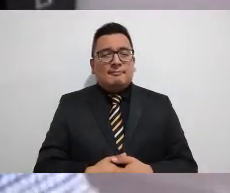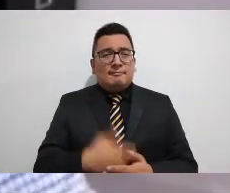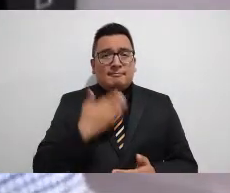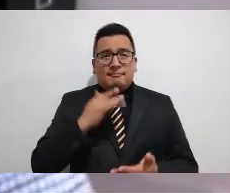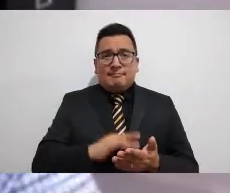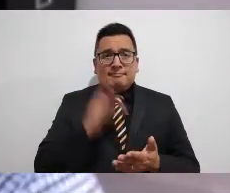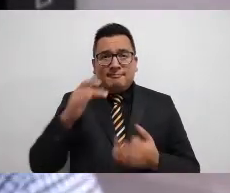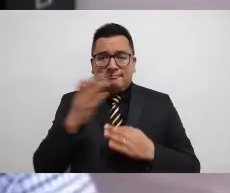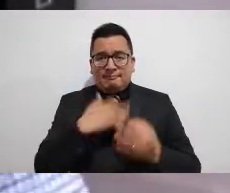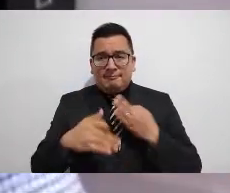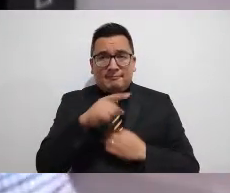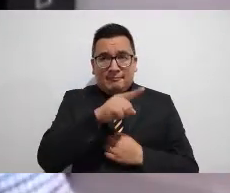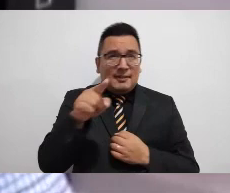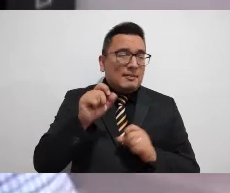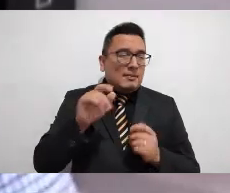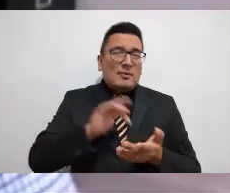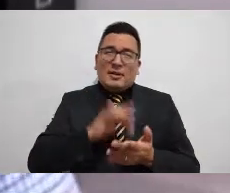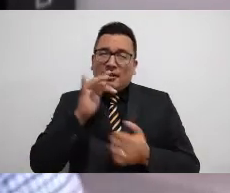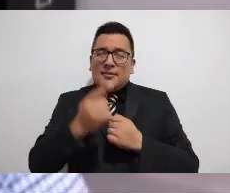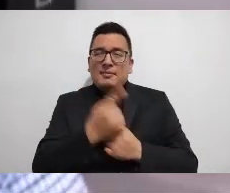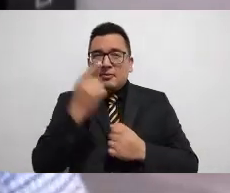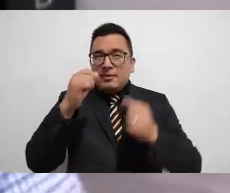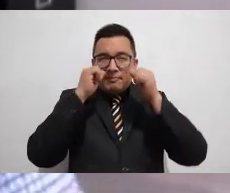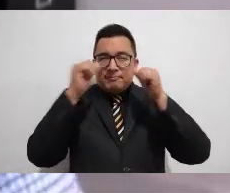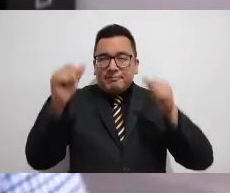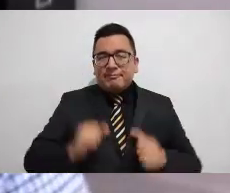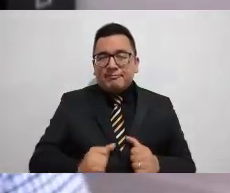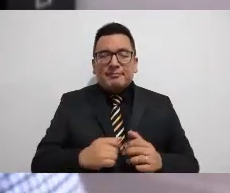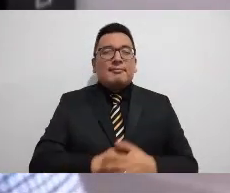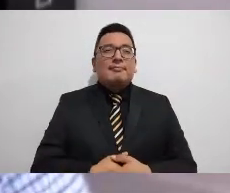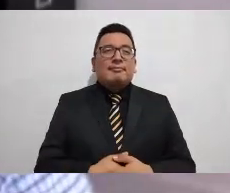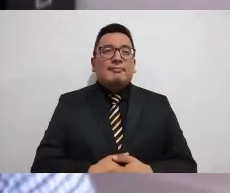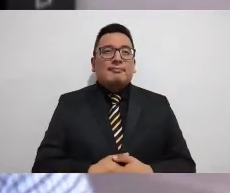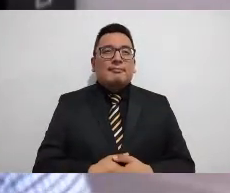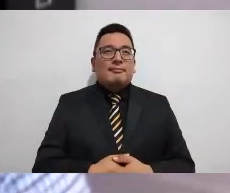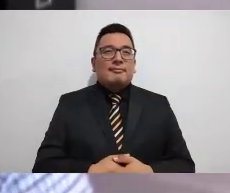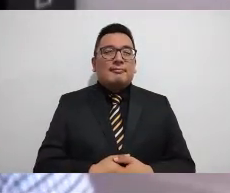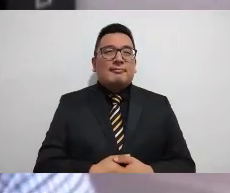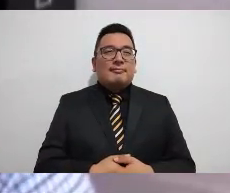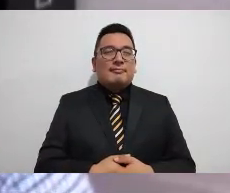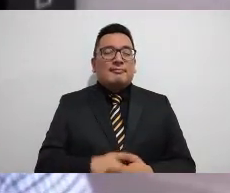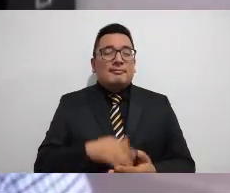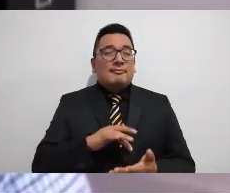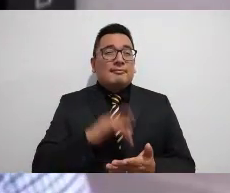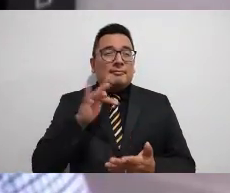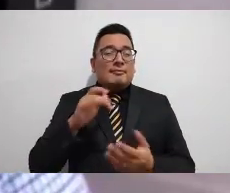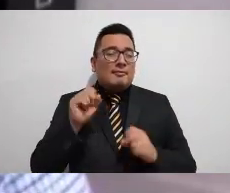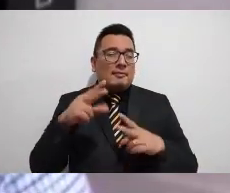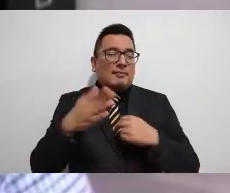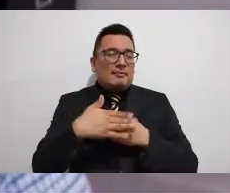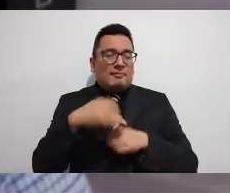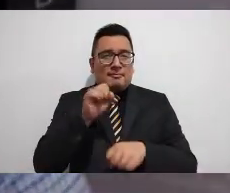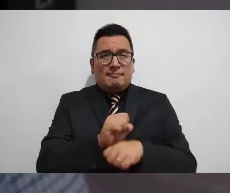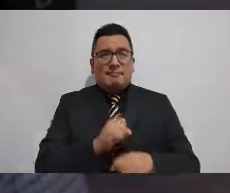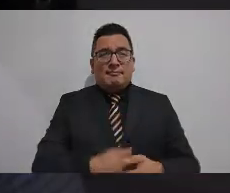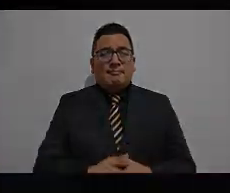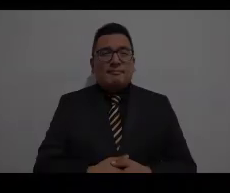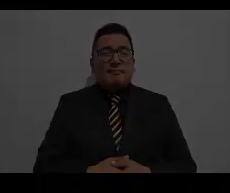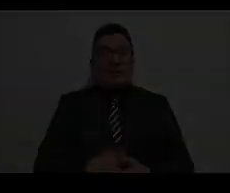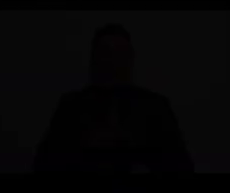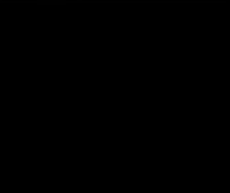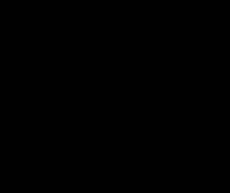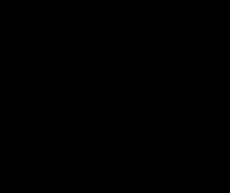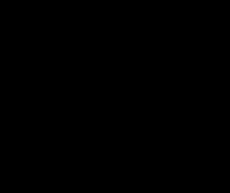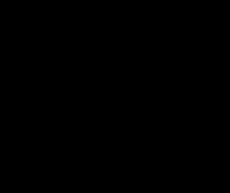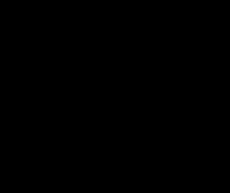Muchísimas gracias y a todos los que nos ven, muchísimas gracias por seguir en estas emisiones. Muchísimas gracias, nos vemos la próxima semana.